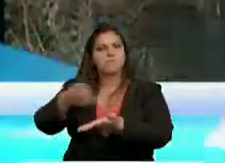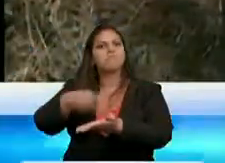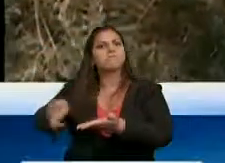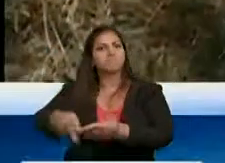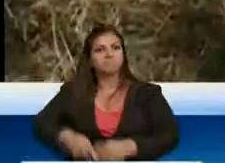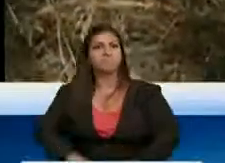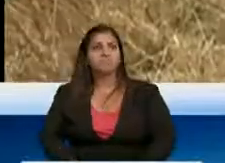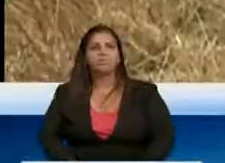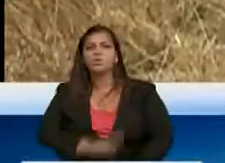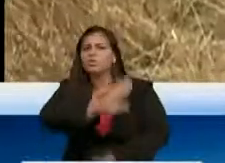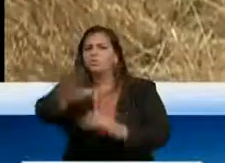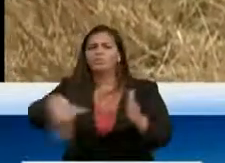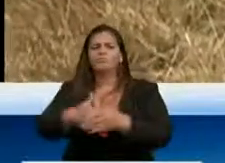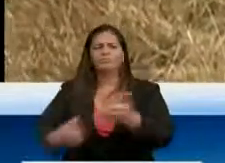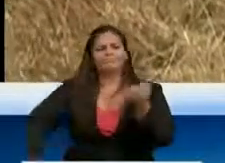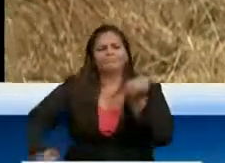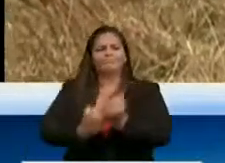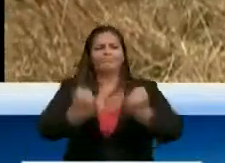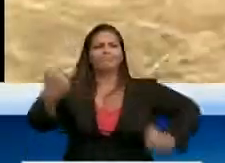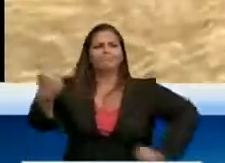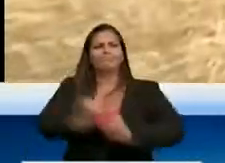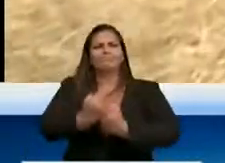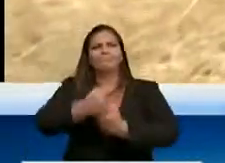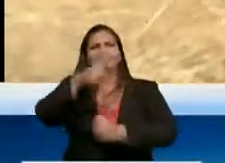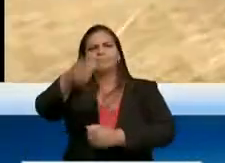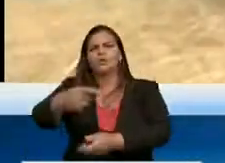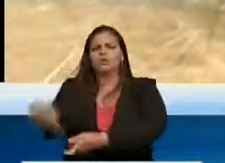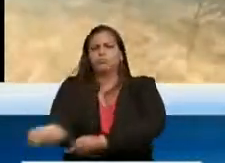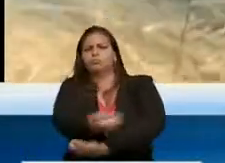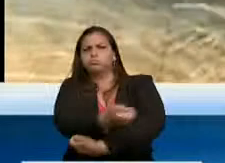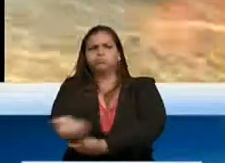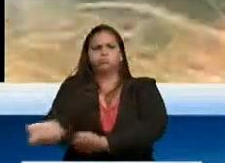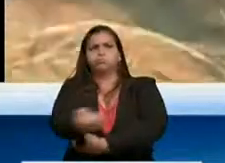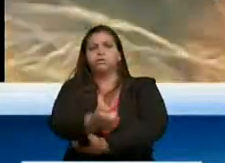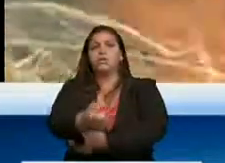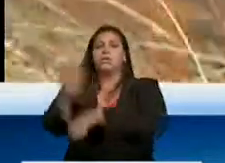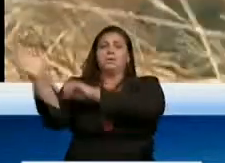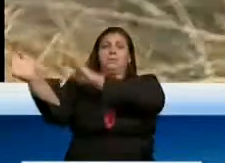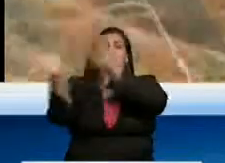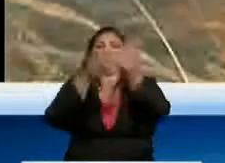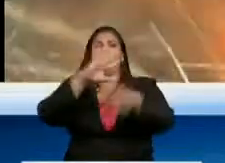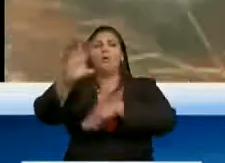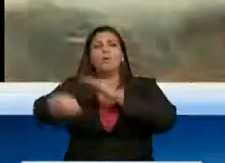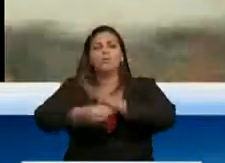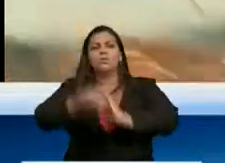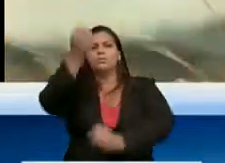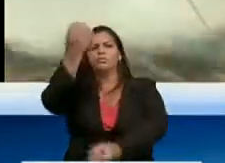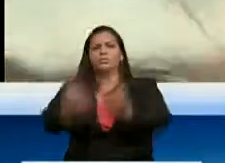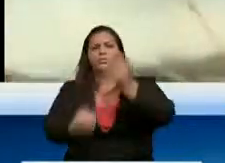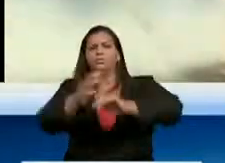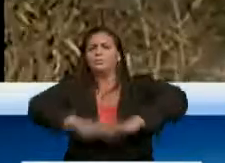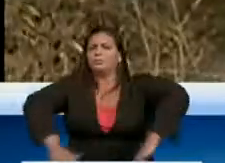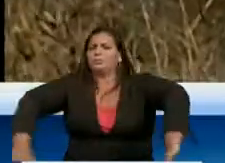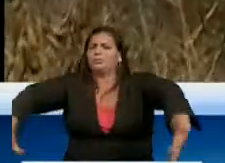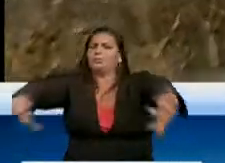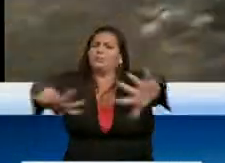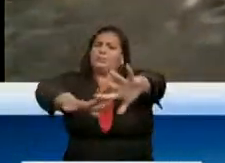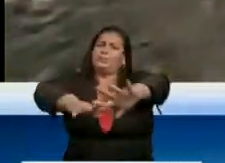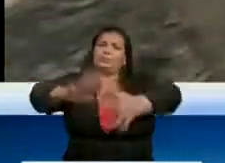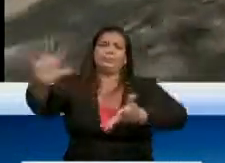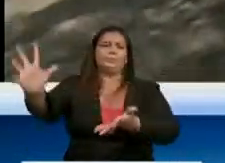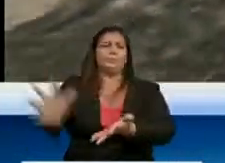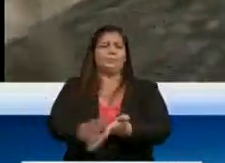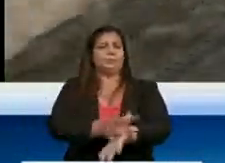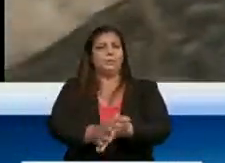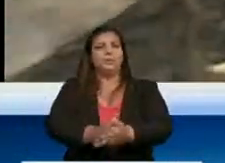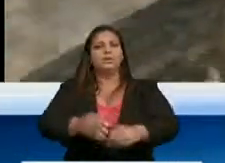al clima seco, sol ardiente y los fuertes vientos, principales cómplices de las llamas que han dejado cientos de hectáreas destruidas y han acabado